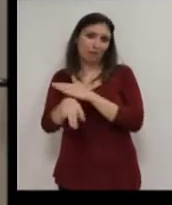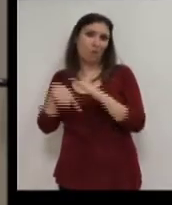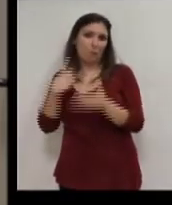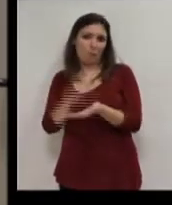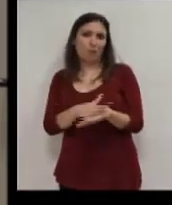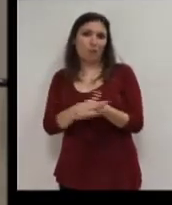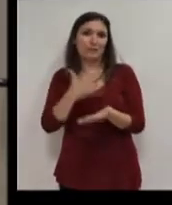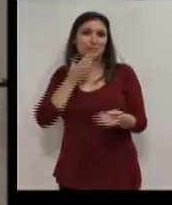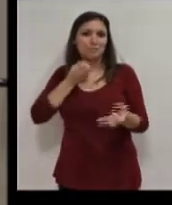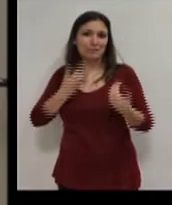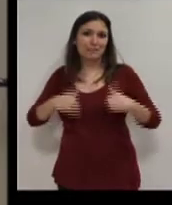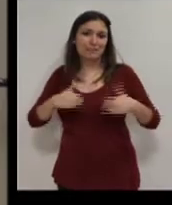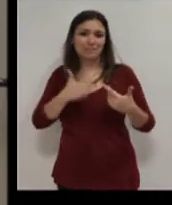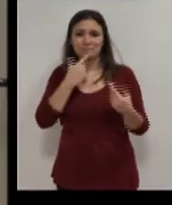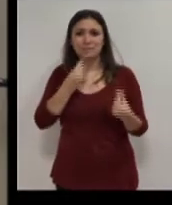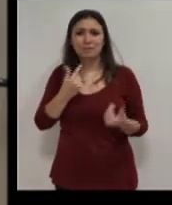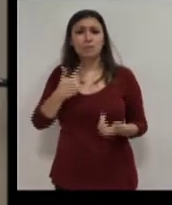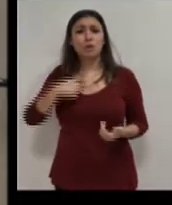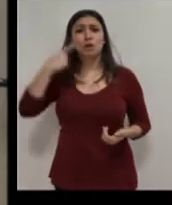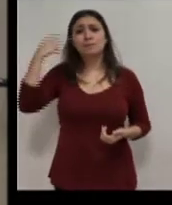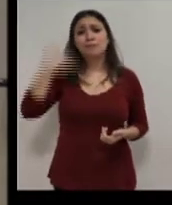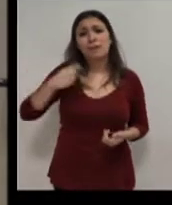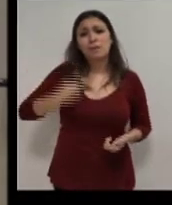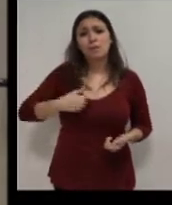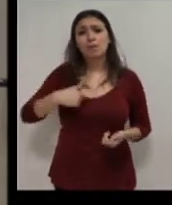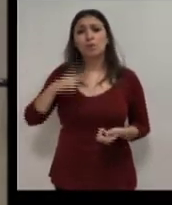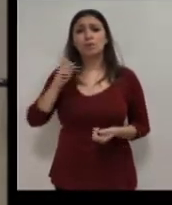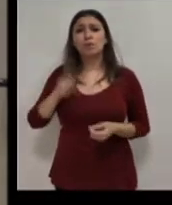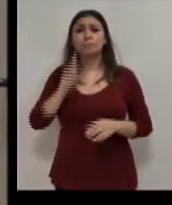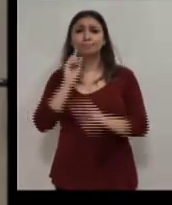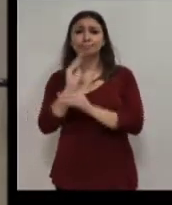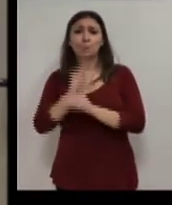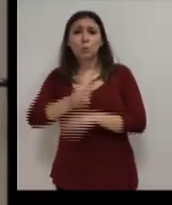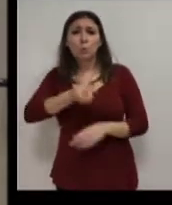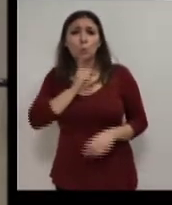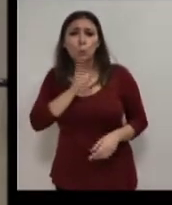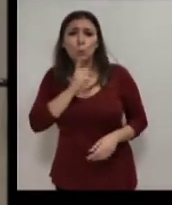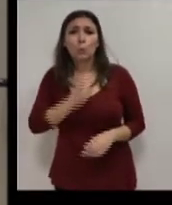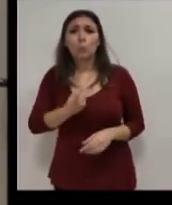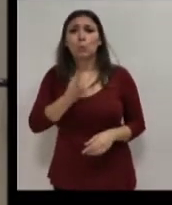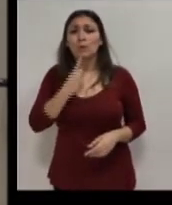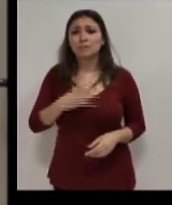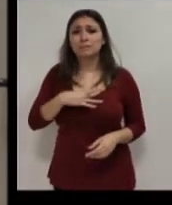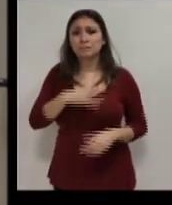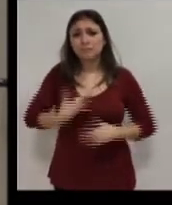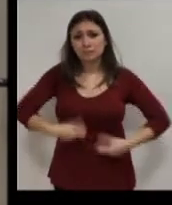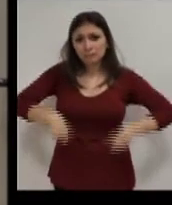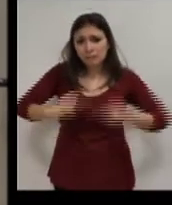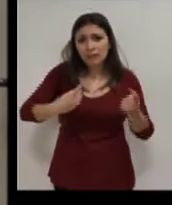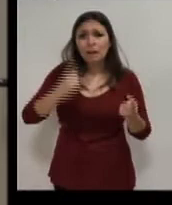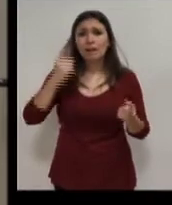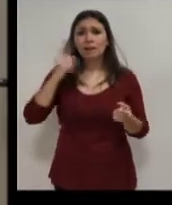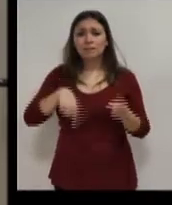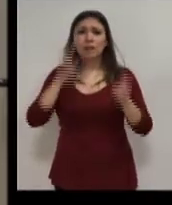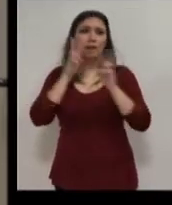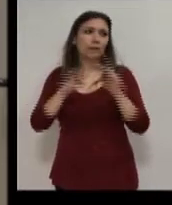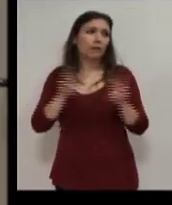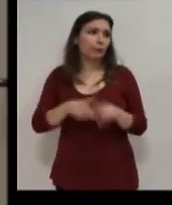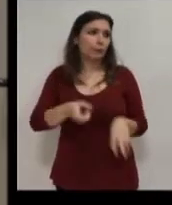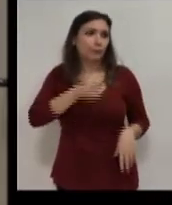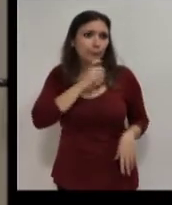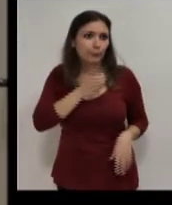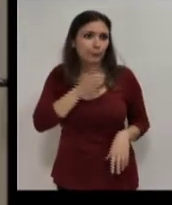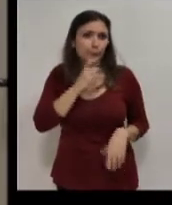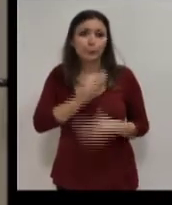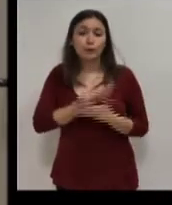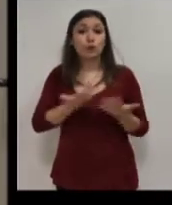referiremos a alguna, quizá por dejar algo para luego, pero que son caras, difícilmente mantenibles, más